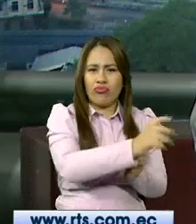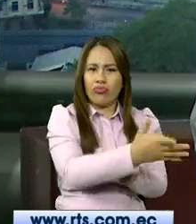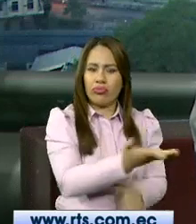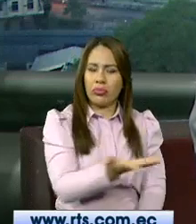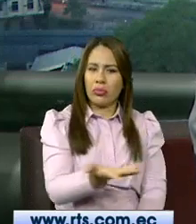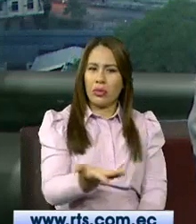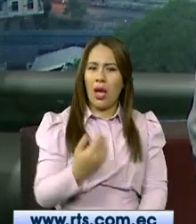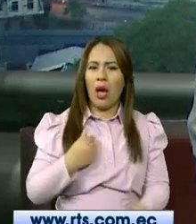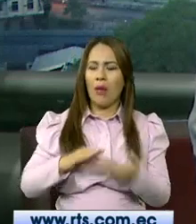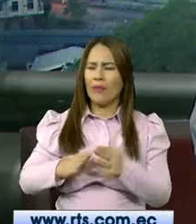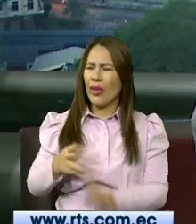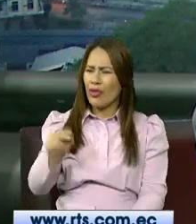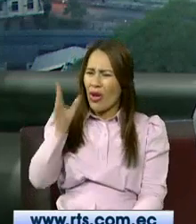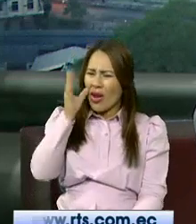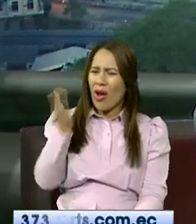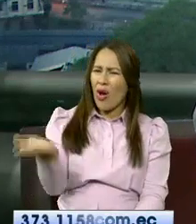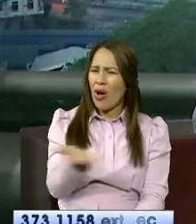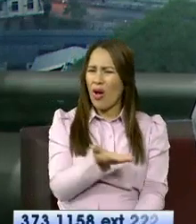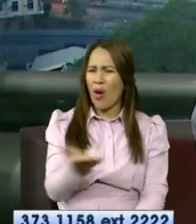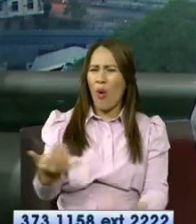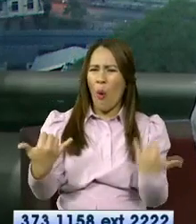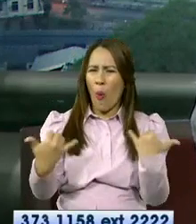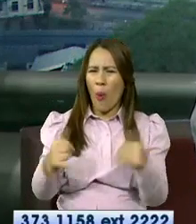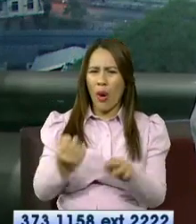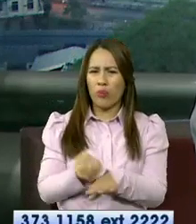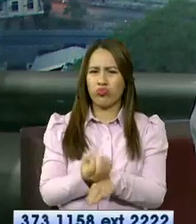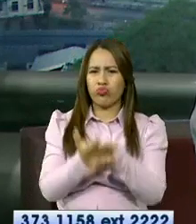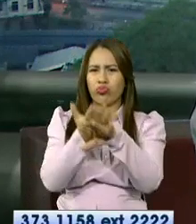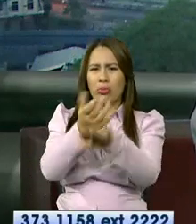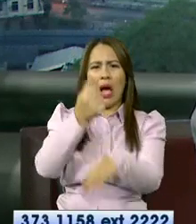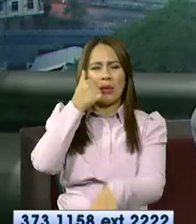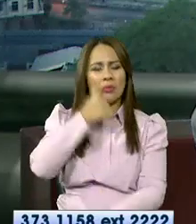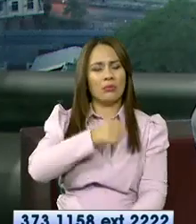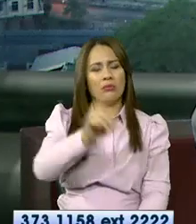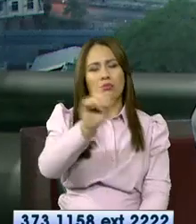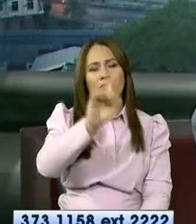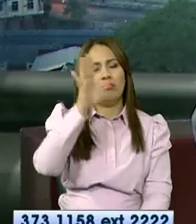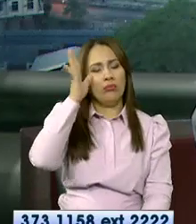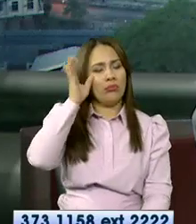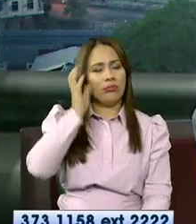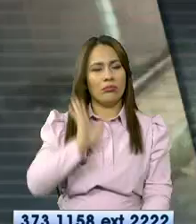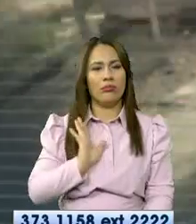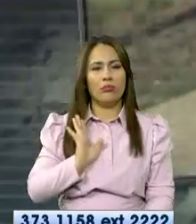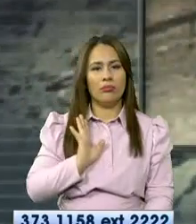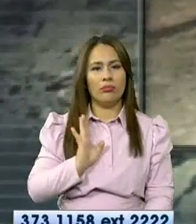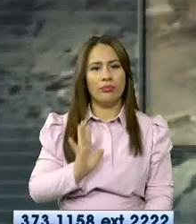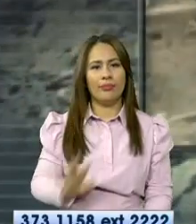hecho esté relacionado con el juego denominado Ballena Azul.